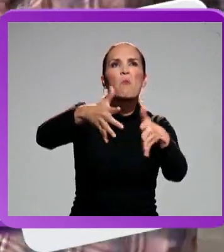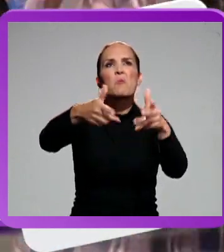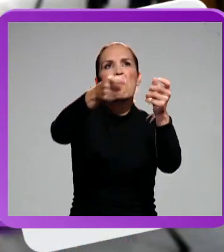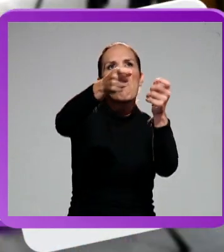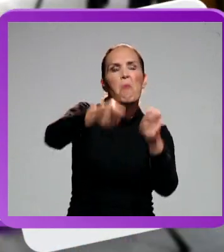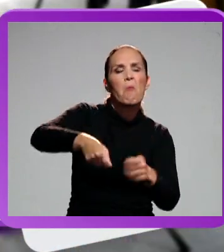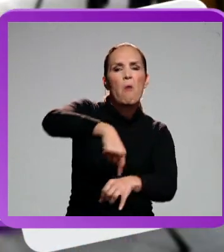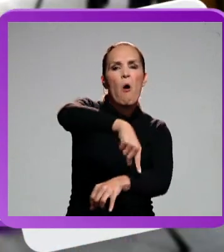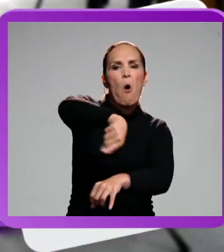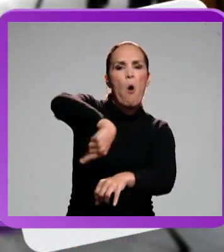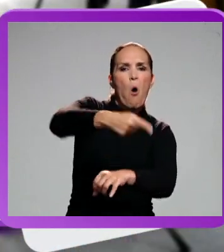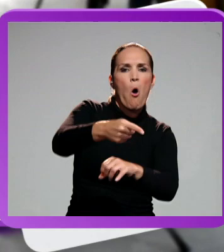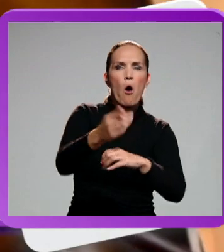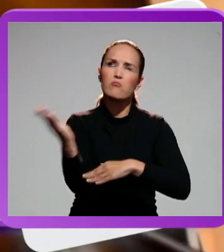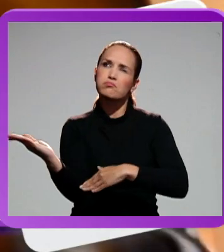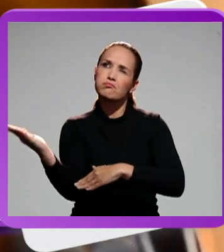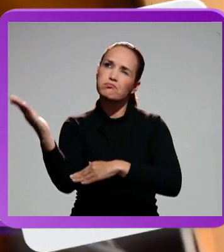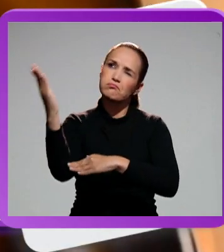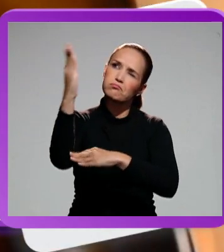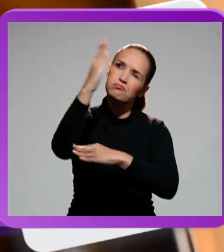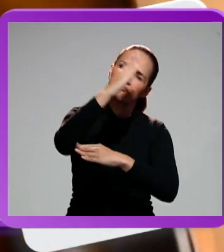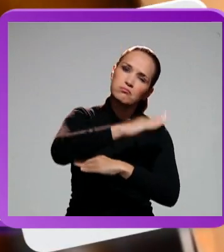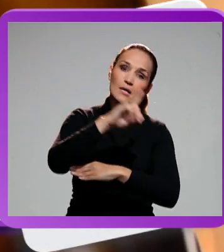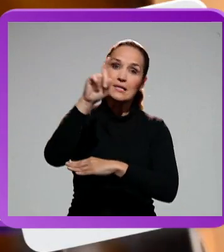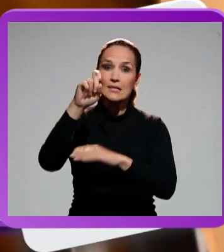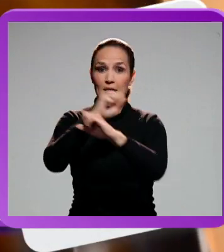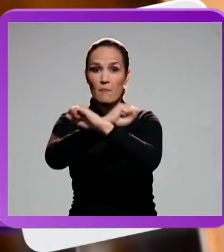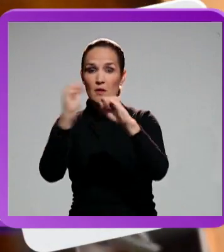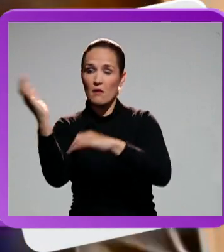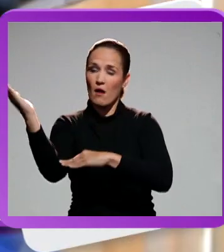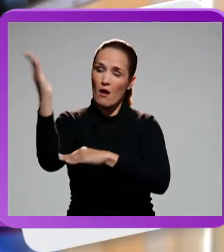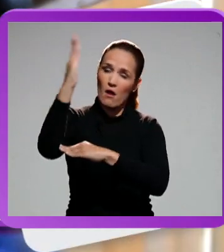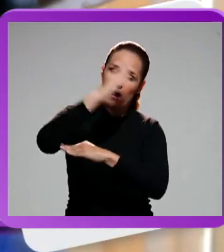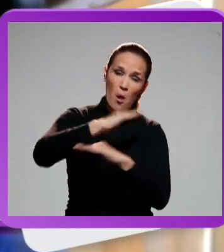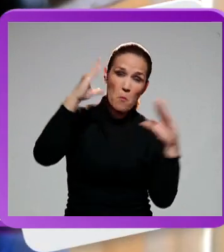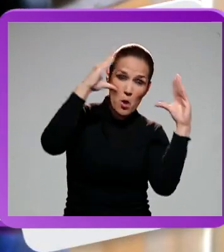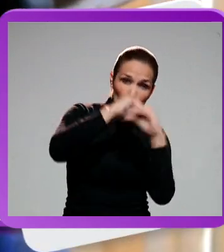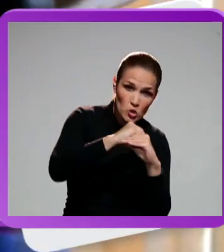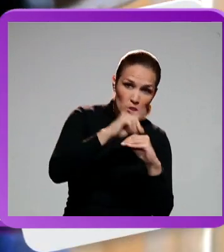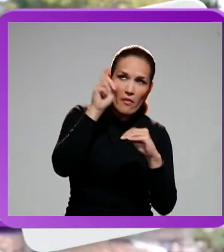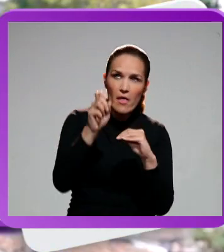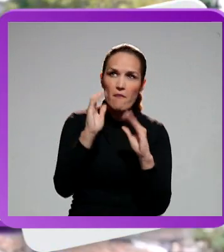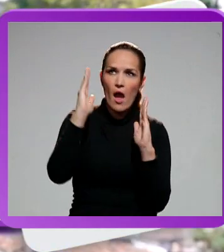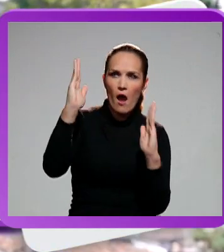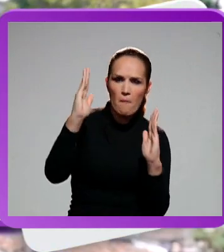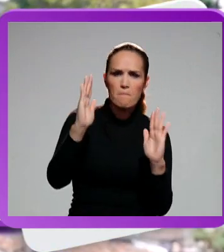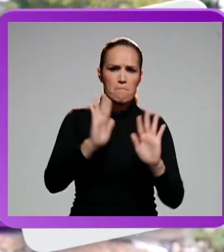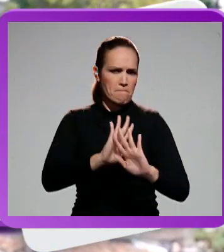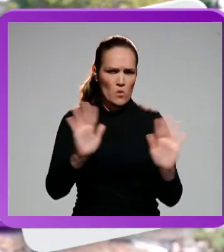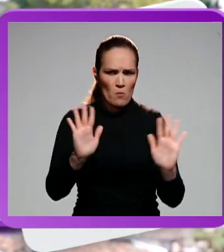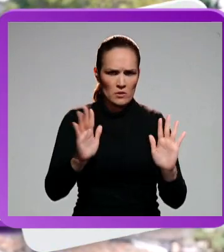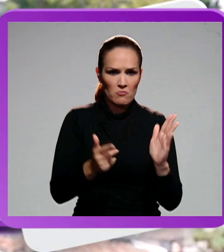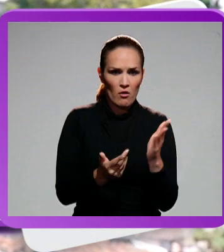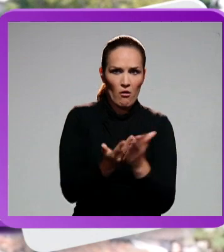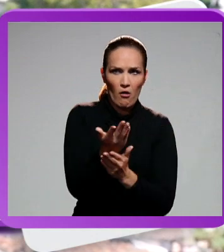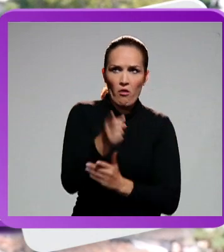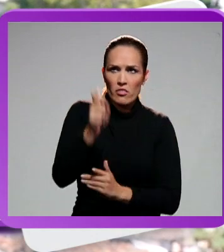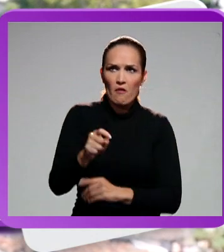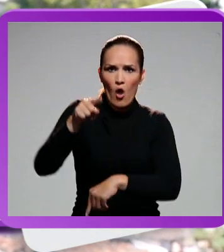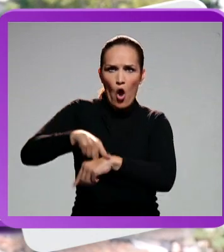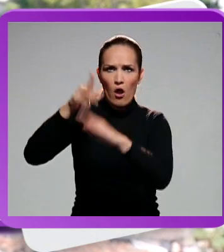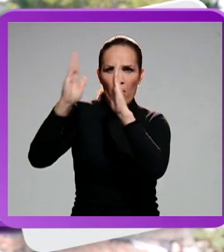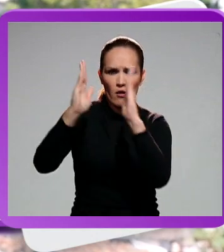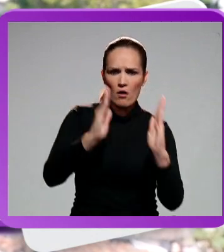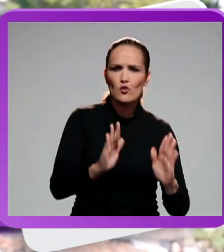dentro de toda tu parrilla, de seis de la mañana a nueve y media de la noche, que tenga ese tipo de contenidos. Nosotros teníamos, hay una cosa que se llaman